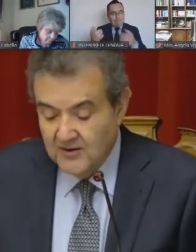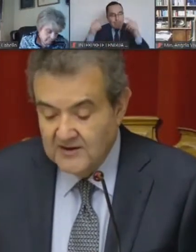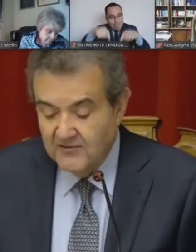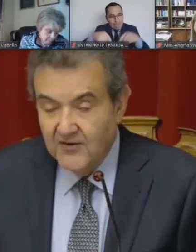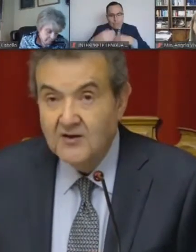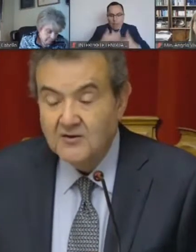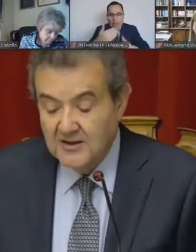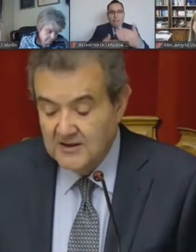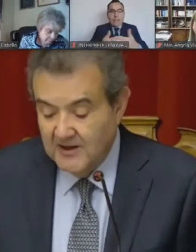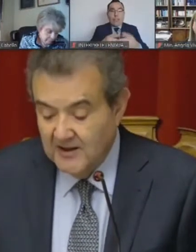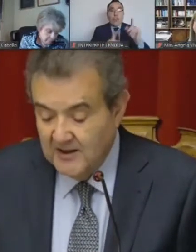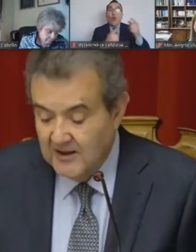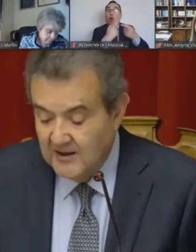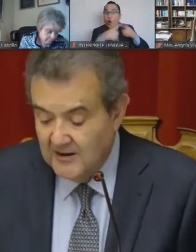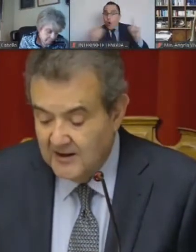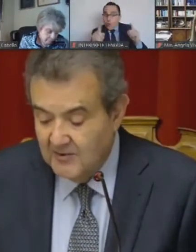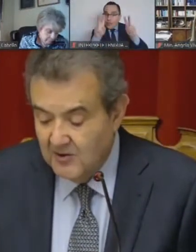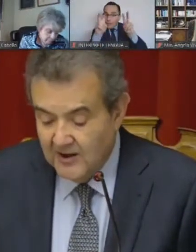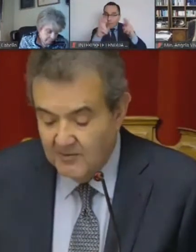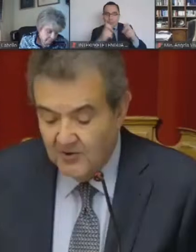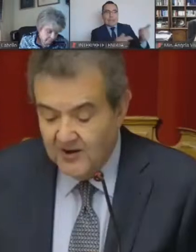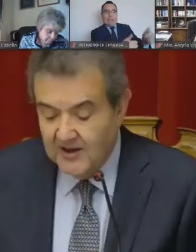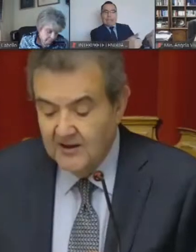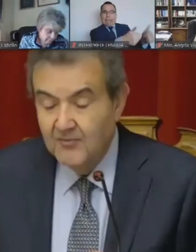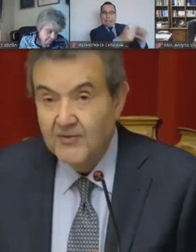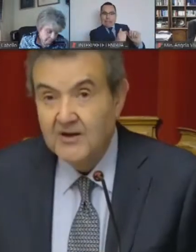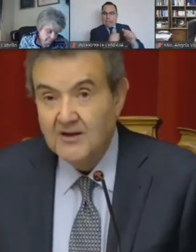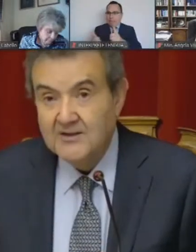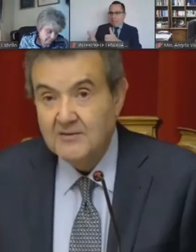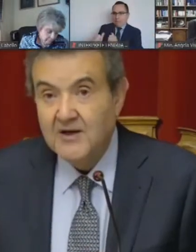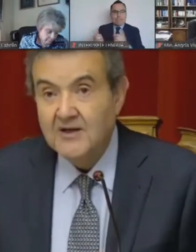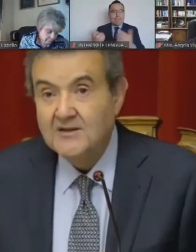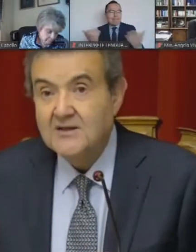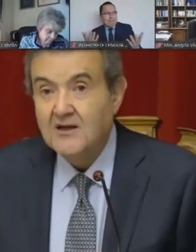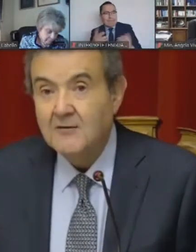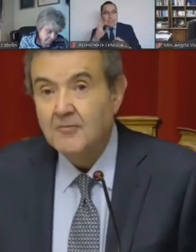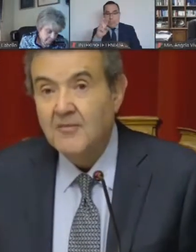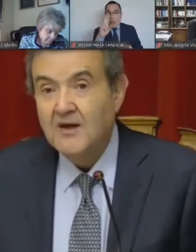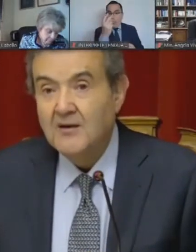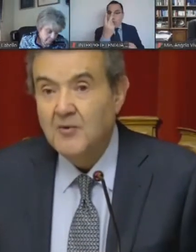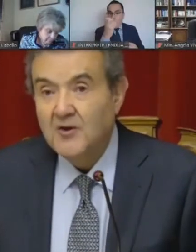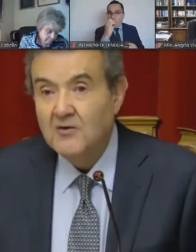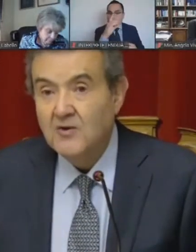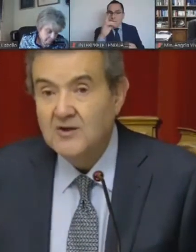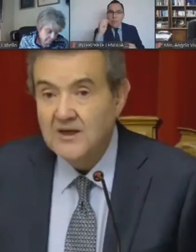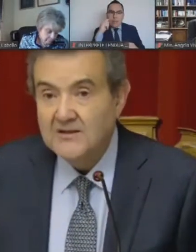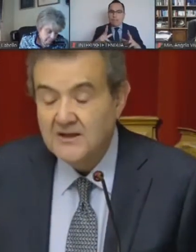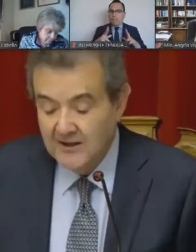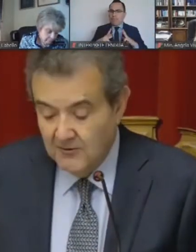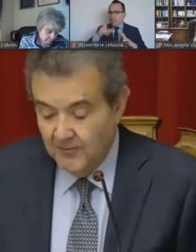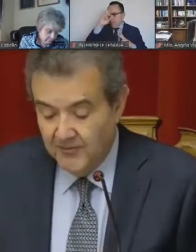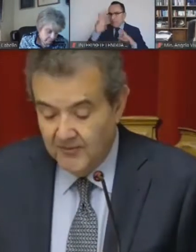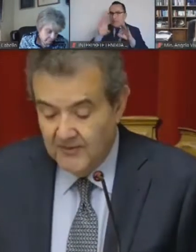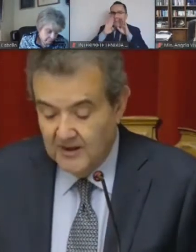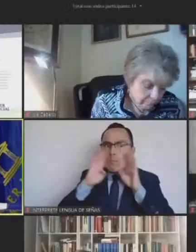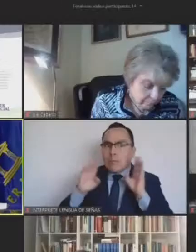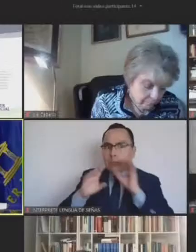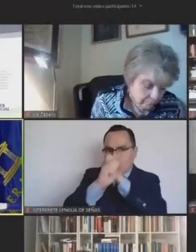cuáles son los desafíos que se mantienen en términos de la probidad y transparencia en el Poder Judicial